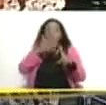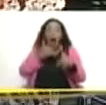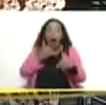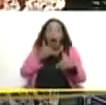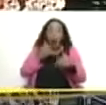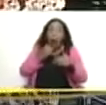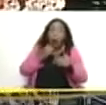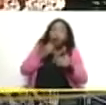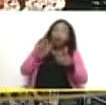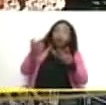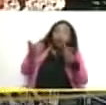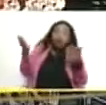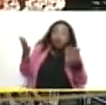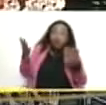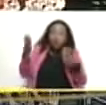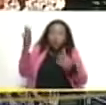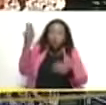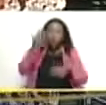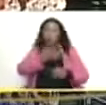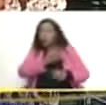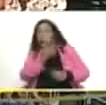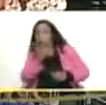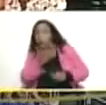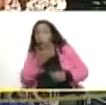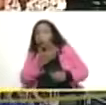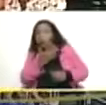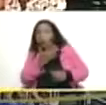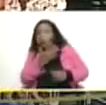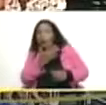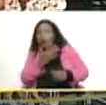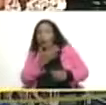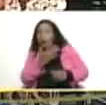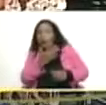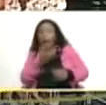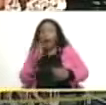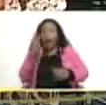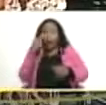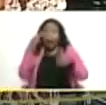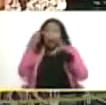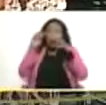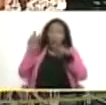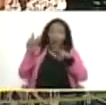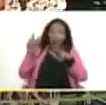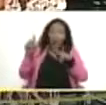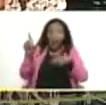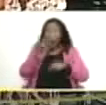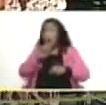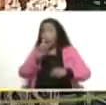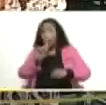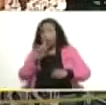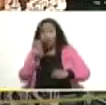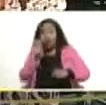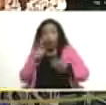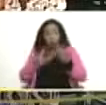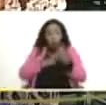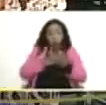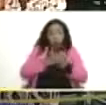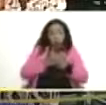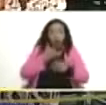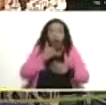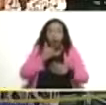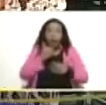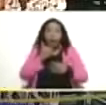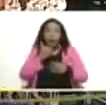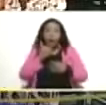GEDO, los GAP y las amenazas invisibles también. Y estar alerta para